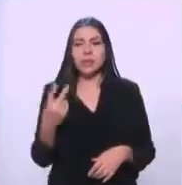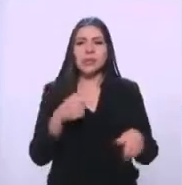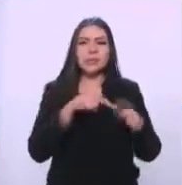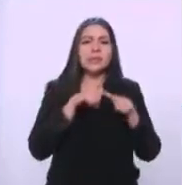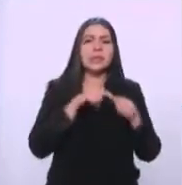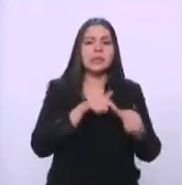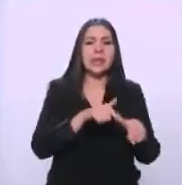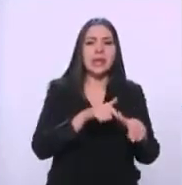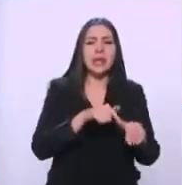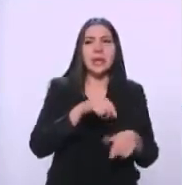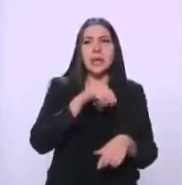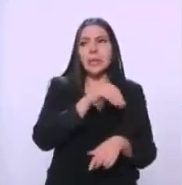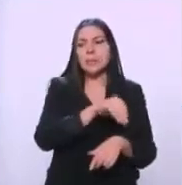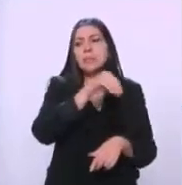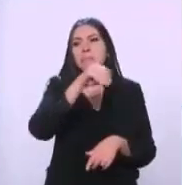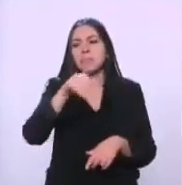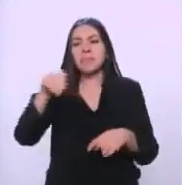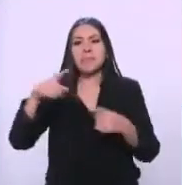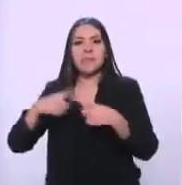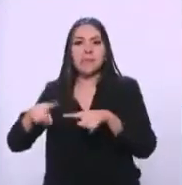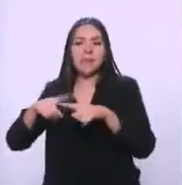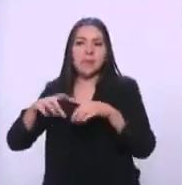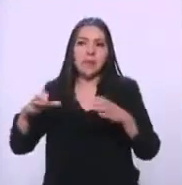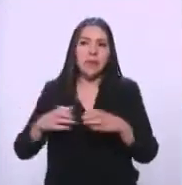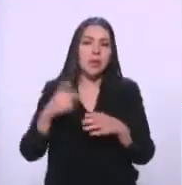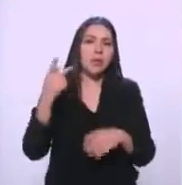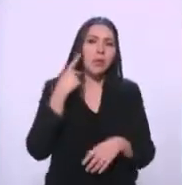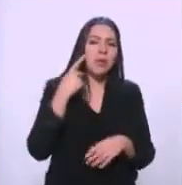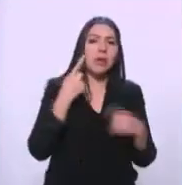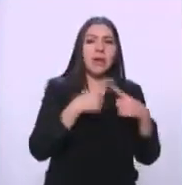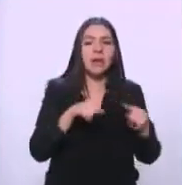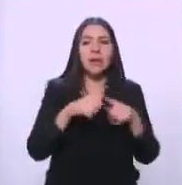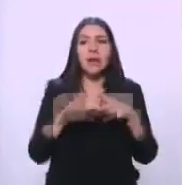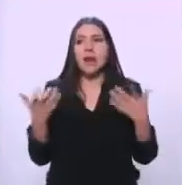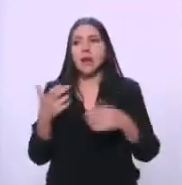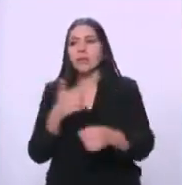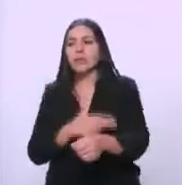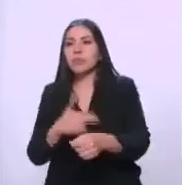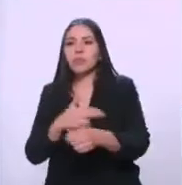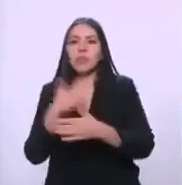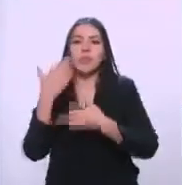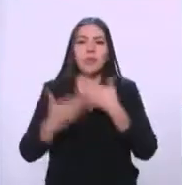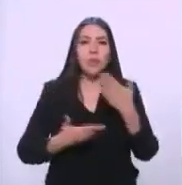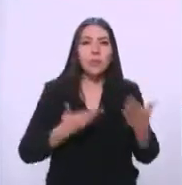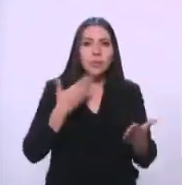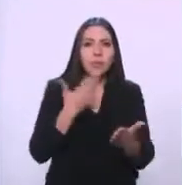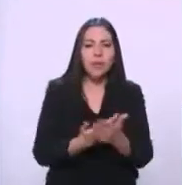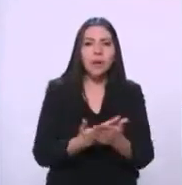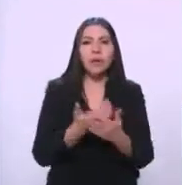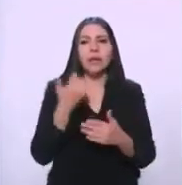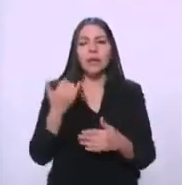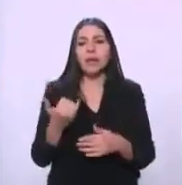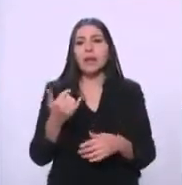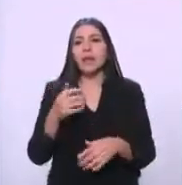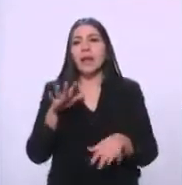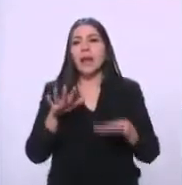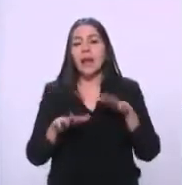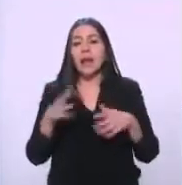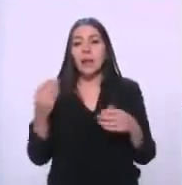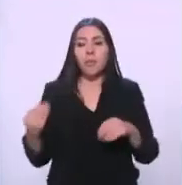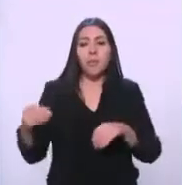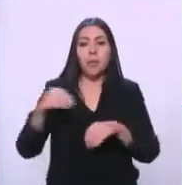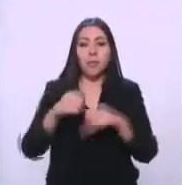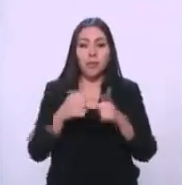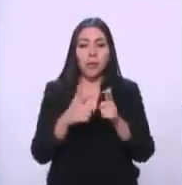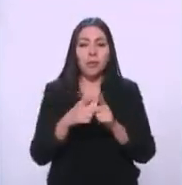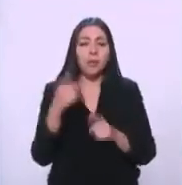distintos circuitos políticos y generando iniciativas y enfrentándose a los retos de, por ejemplo, hacer un partido